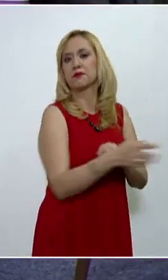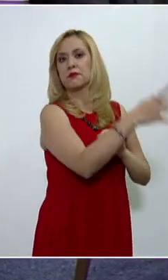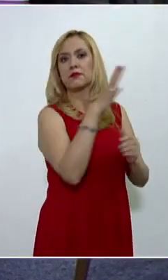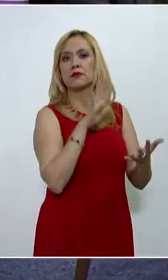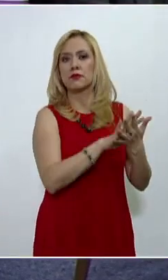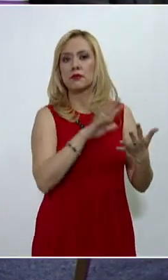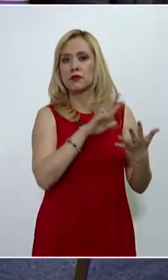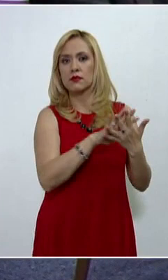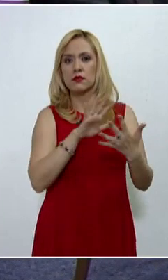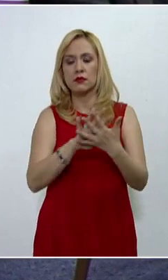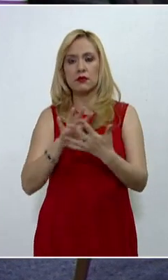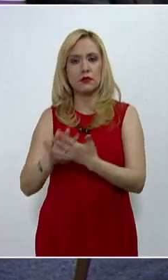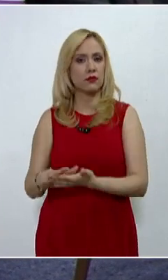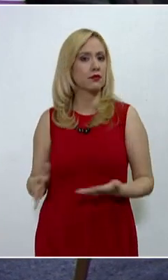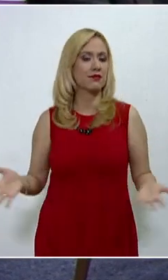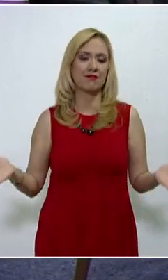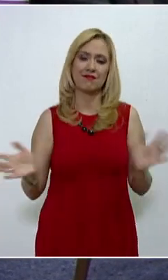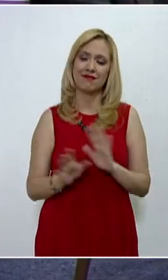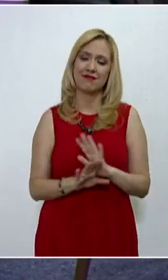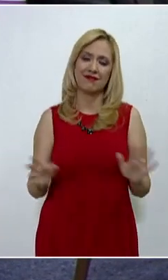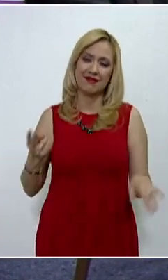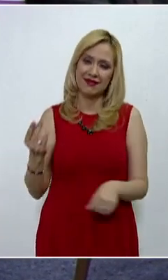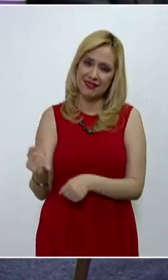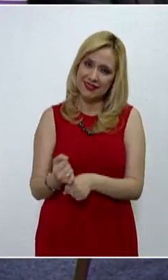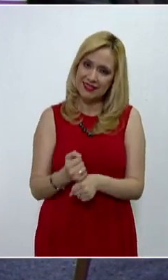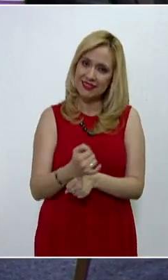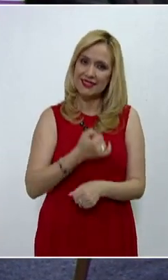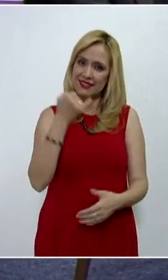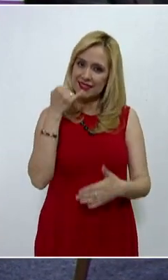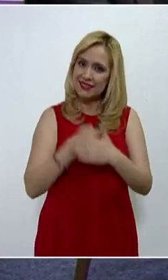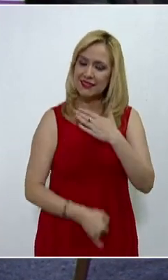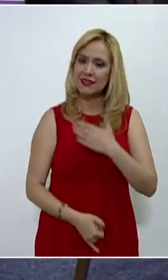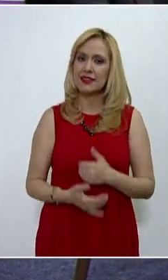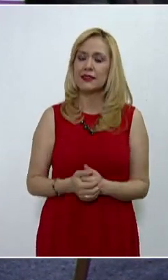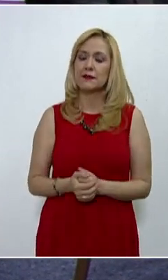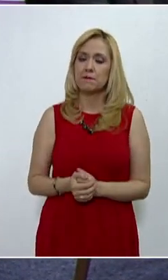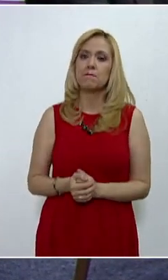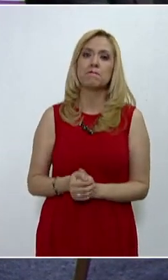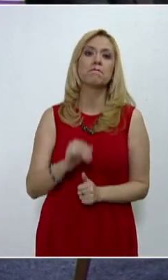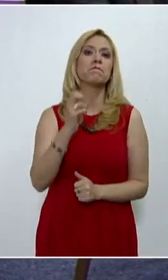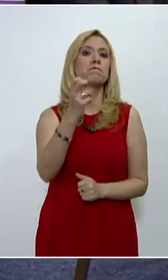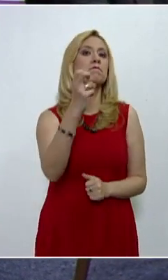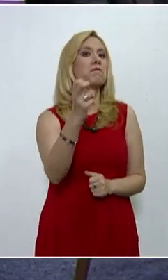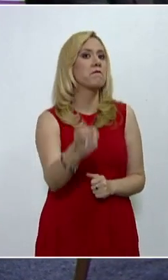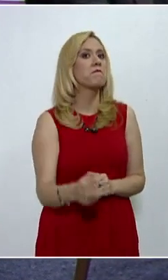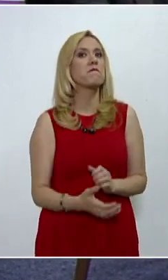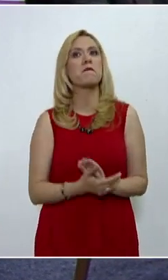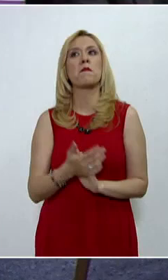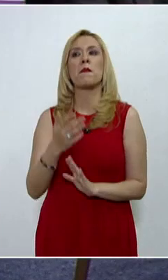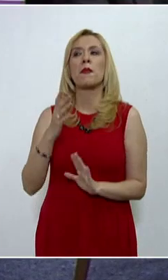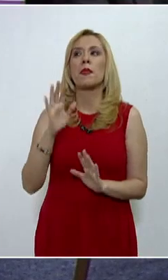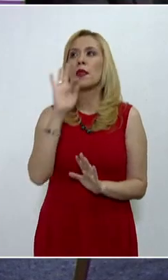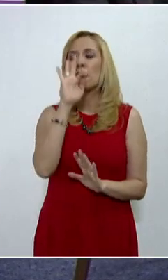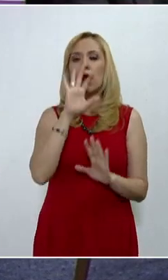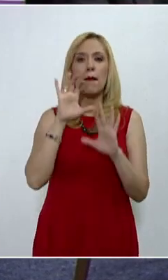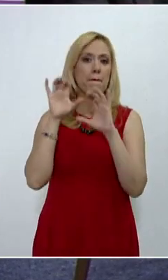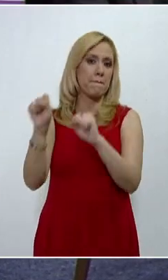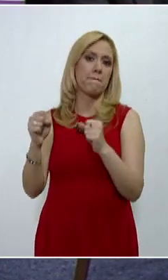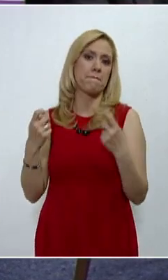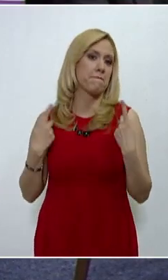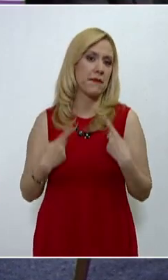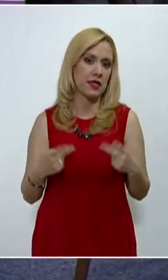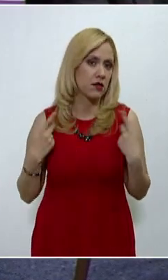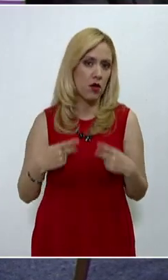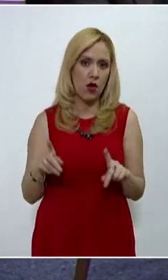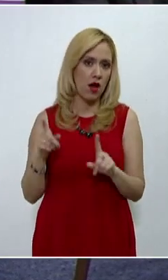limitaciones que tiene el Estado para investigar y perseguir delitos. Muy puntualmente, por ejemplo, justamente detienen a una persona